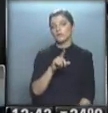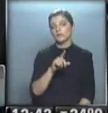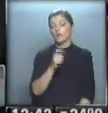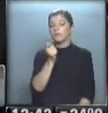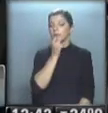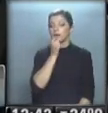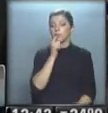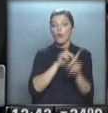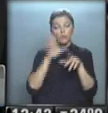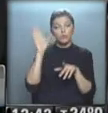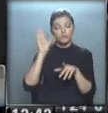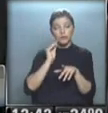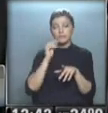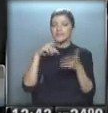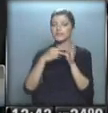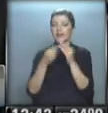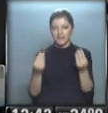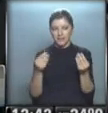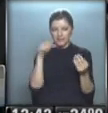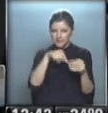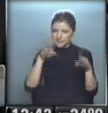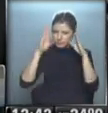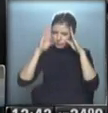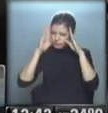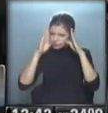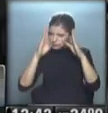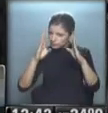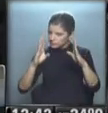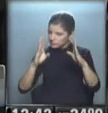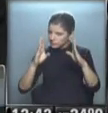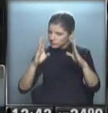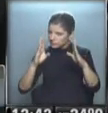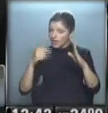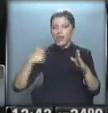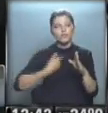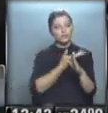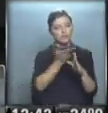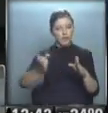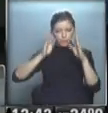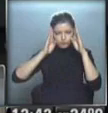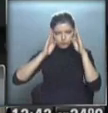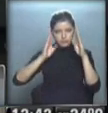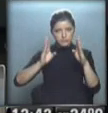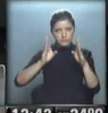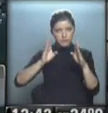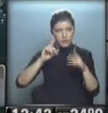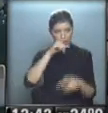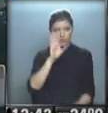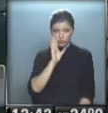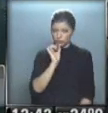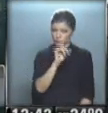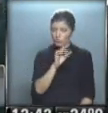hayan escuchado, ¿quiere decir que hay una mayor atención en el tema en la propia sociedad o dirigencia política de Estados Unidos con